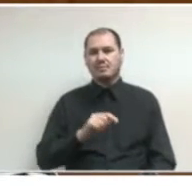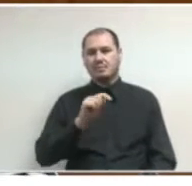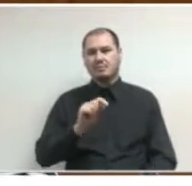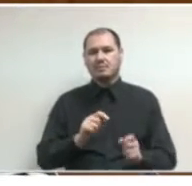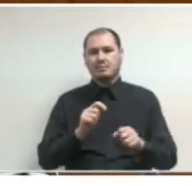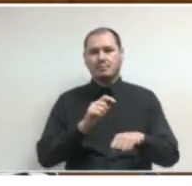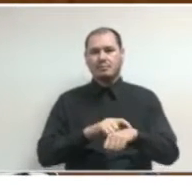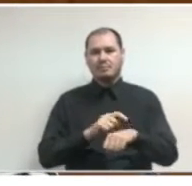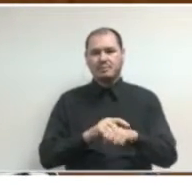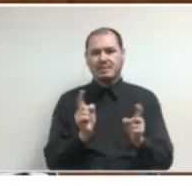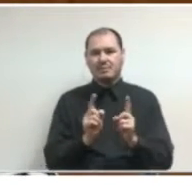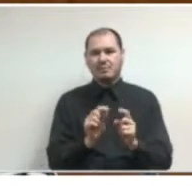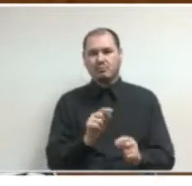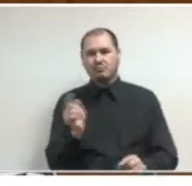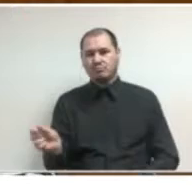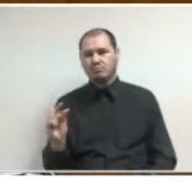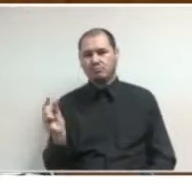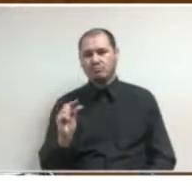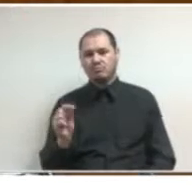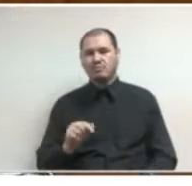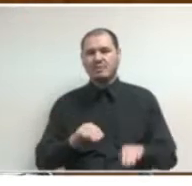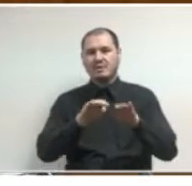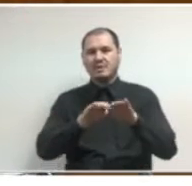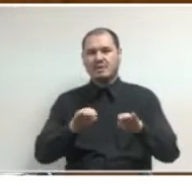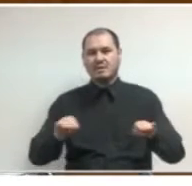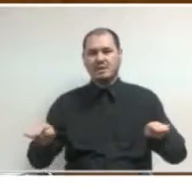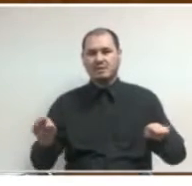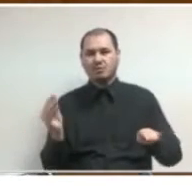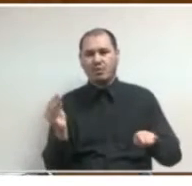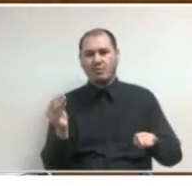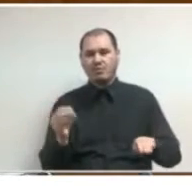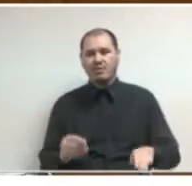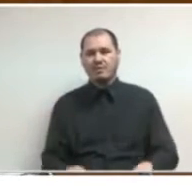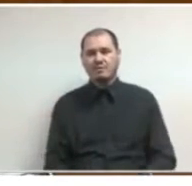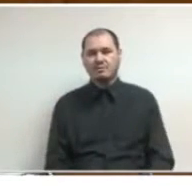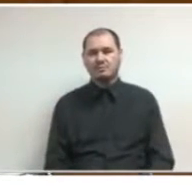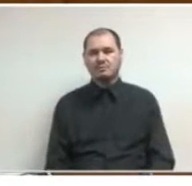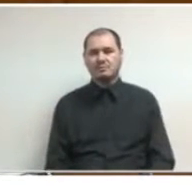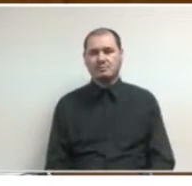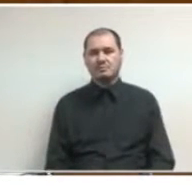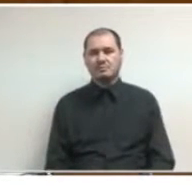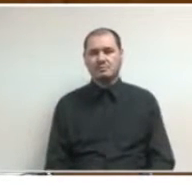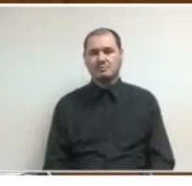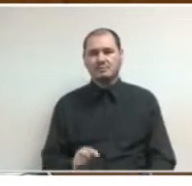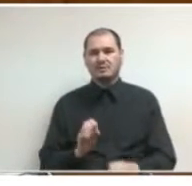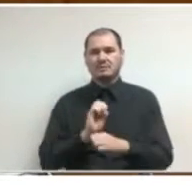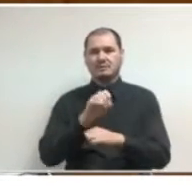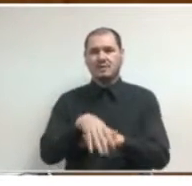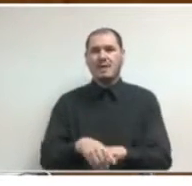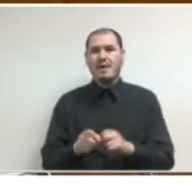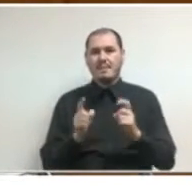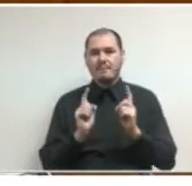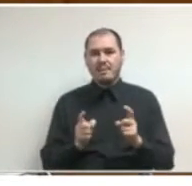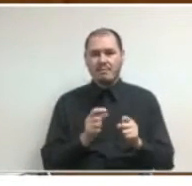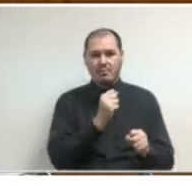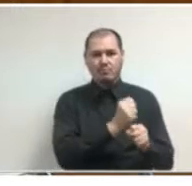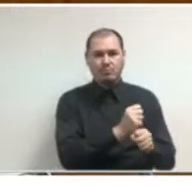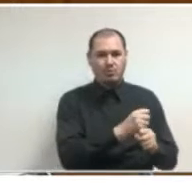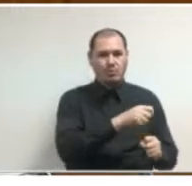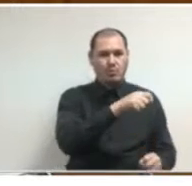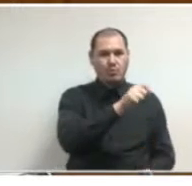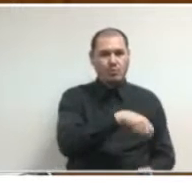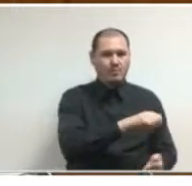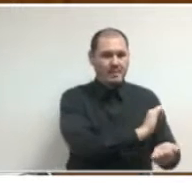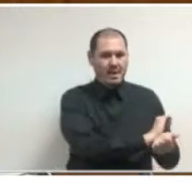Guaisha, Omba Aposa Puegna, niña y adolescencia, Salto del Guaira, o ya no eres en Viapó, tendo